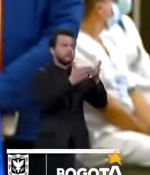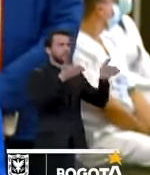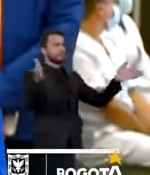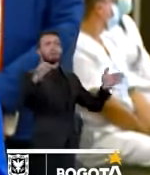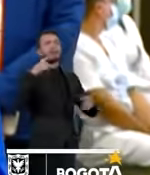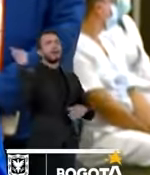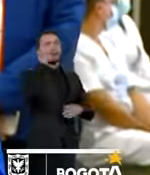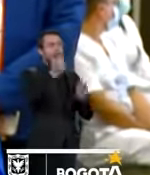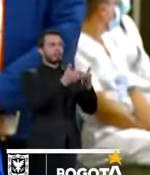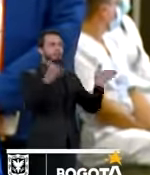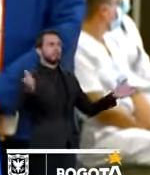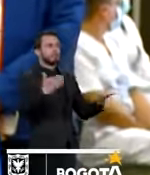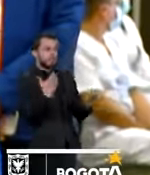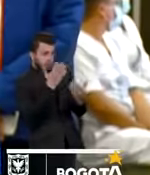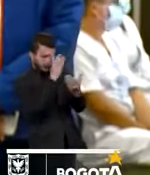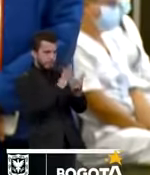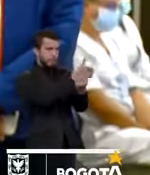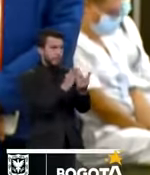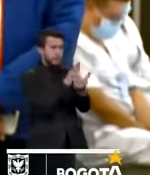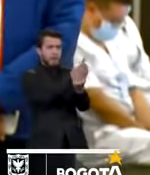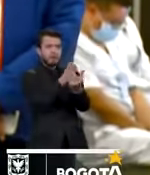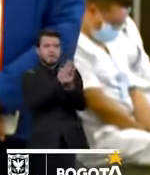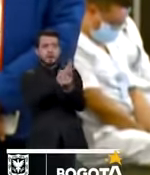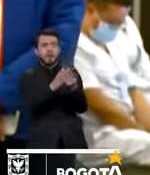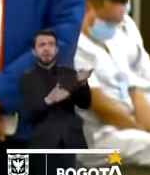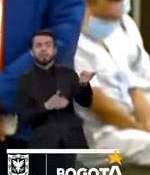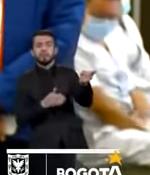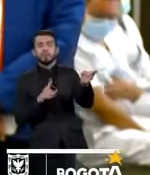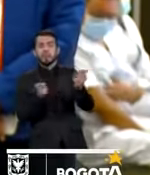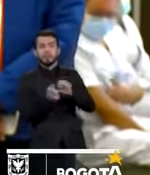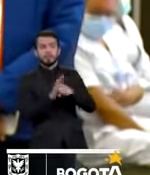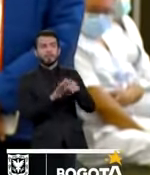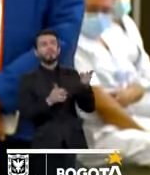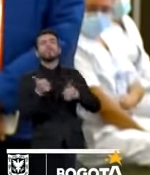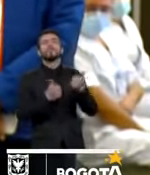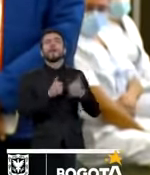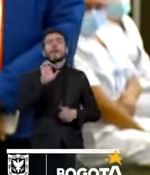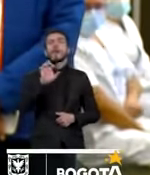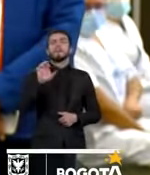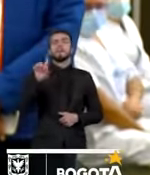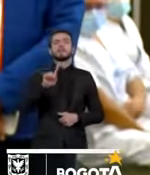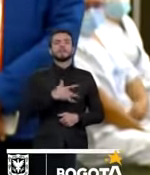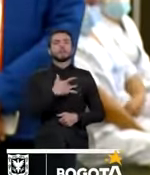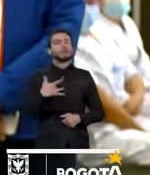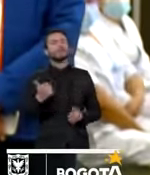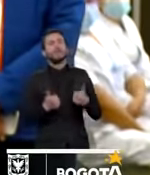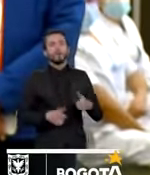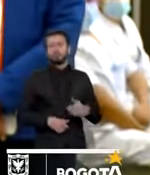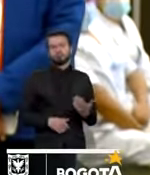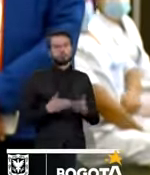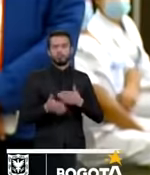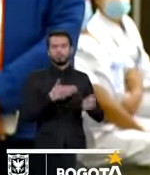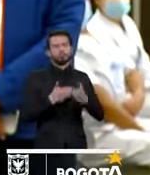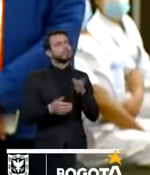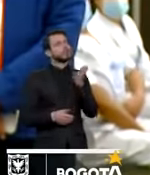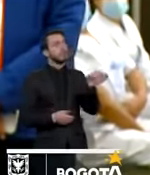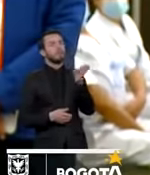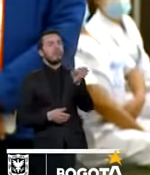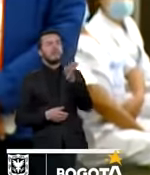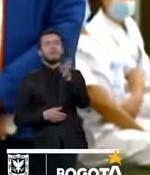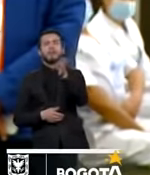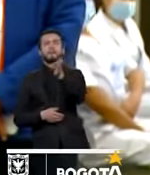dónde viva la persona o de qué tipo de EPS tenga. Y como nos